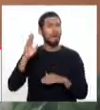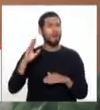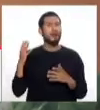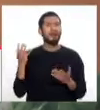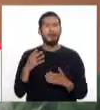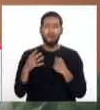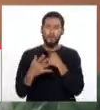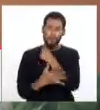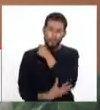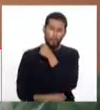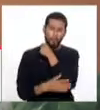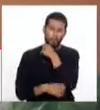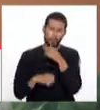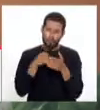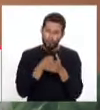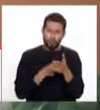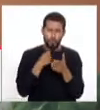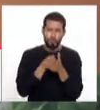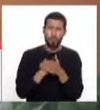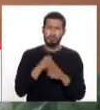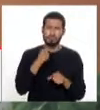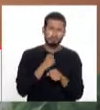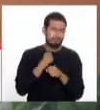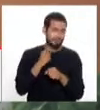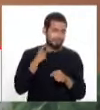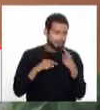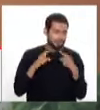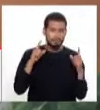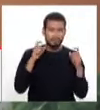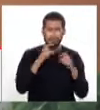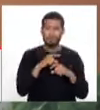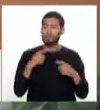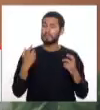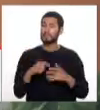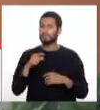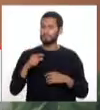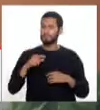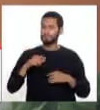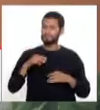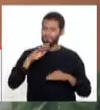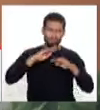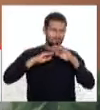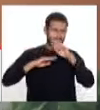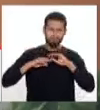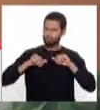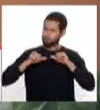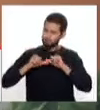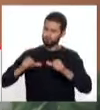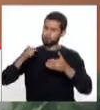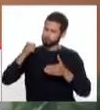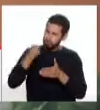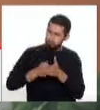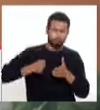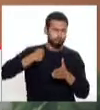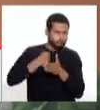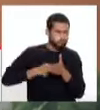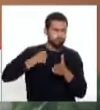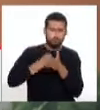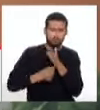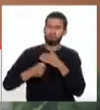la pobreza y el desempleo, quienes le han hecho frente a la